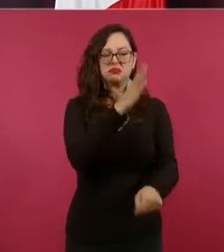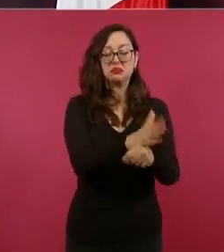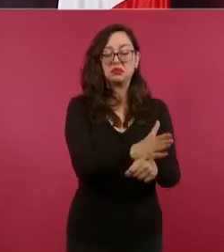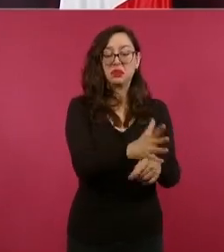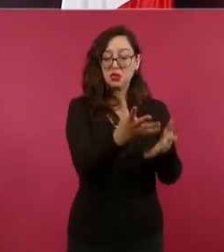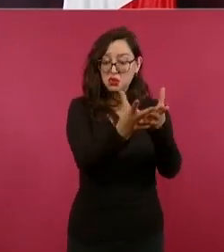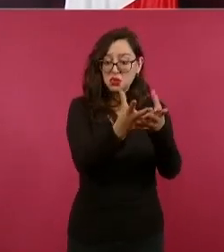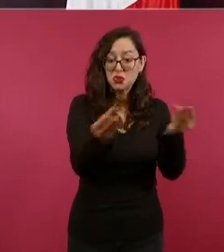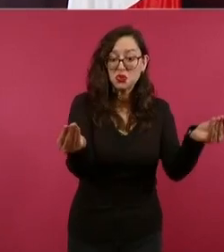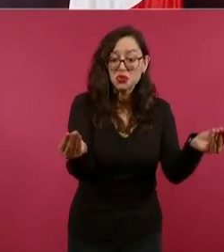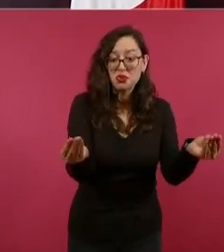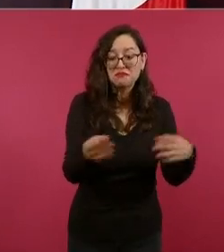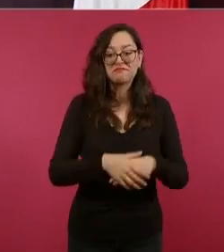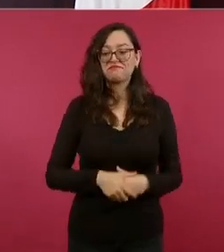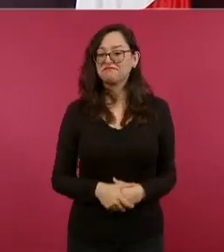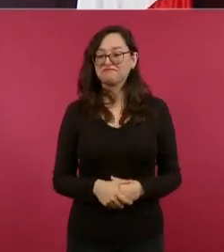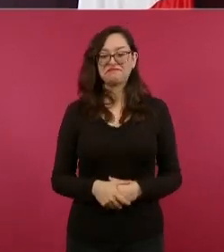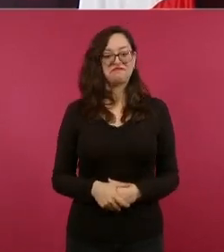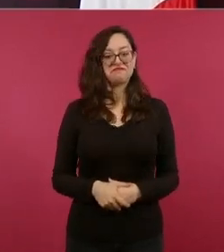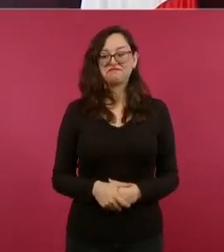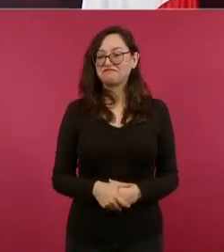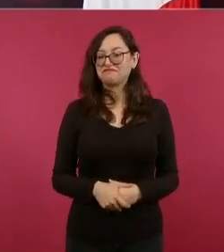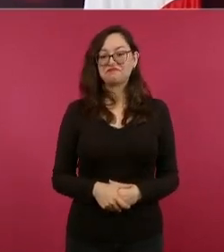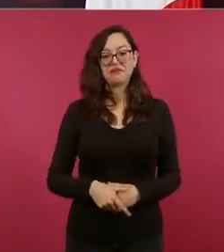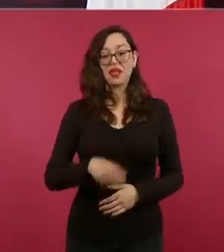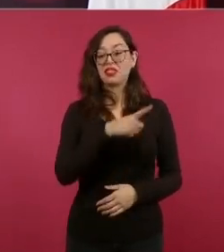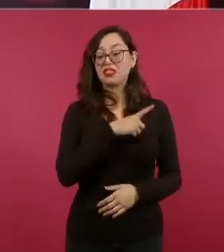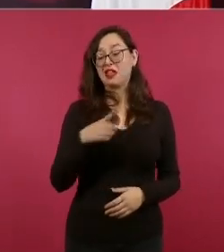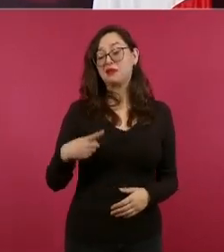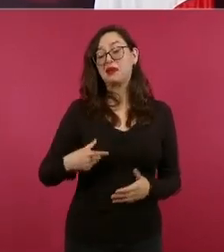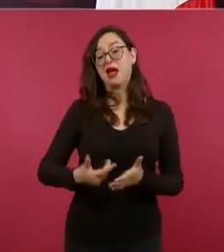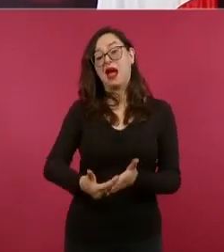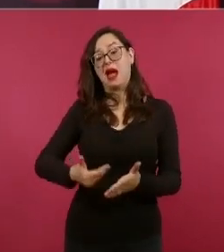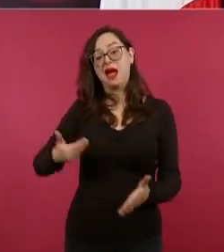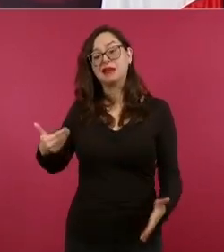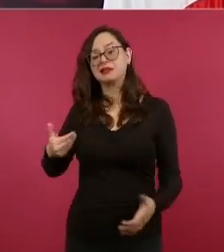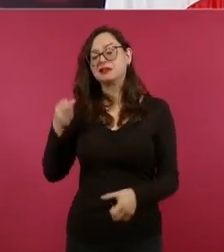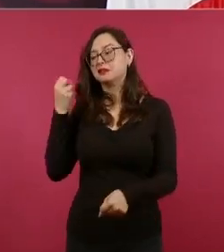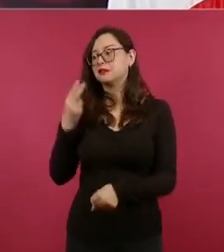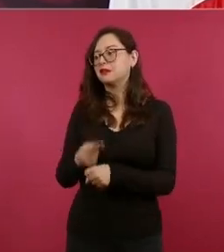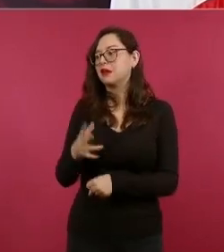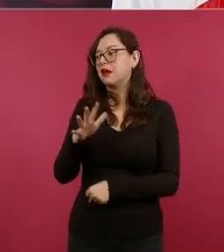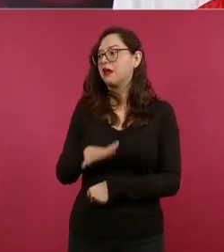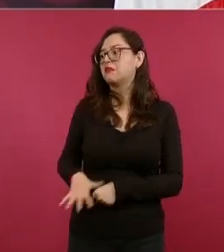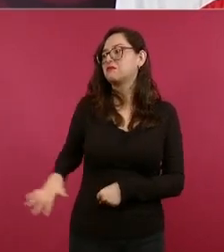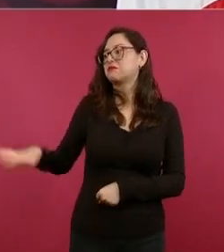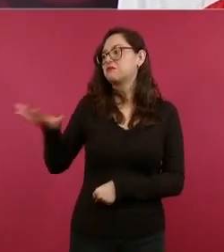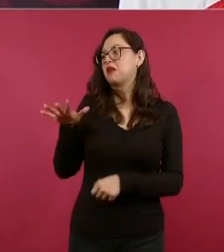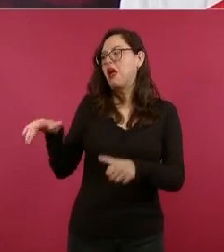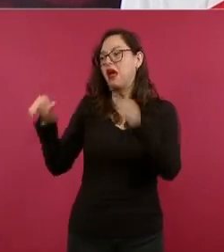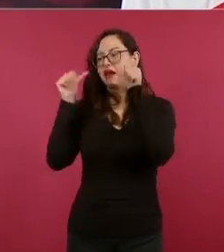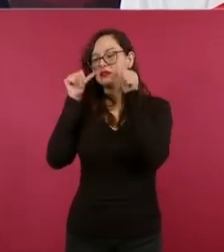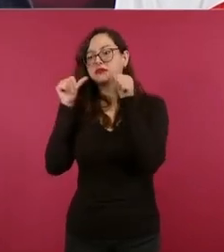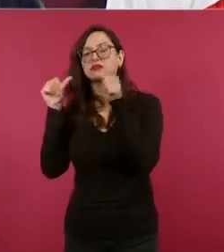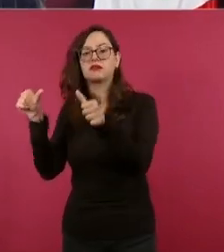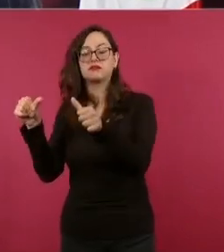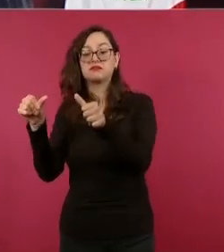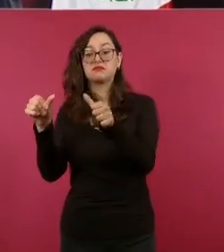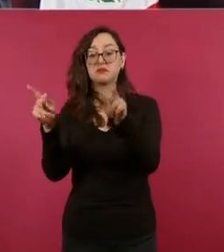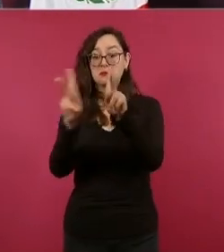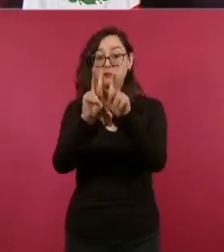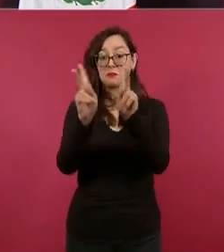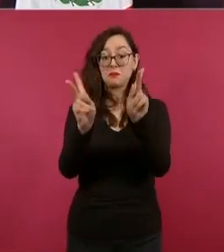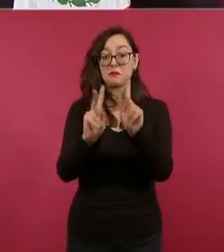no, hay que atender las causas. La paz es fruto de la justicia y el ser humano no es malo por